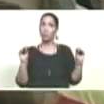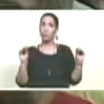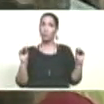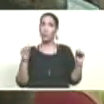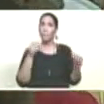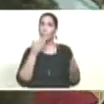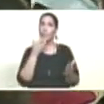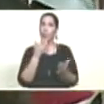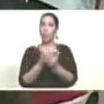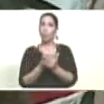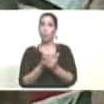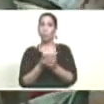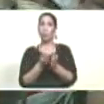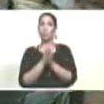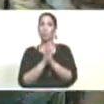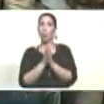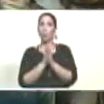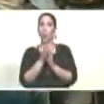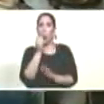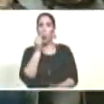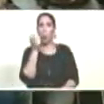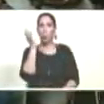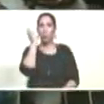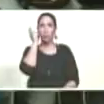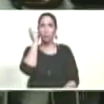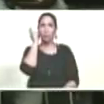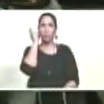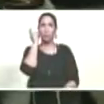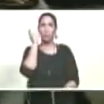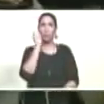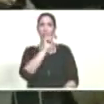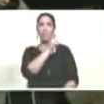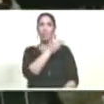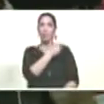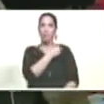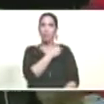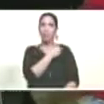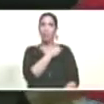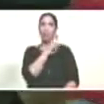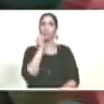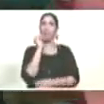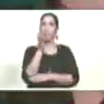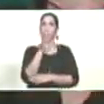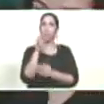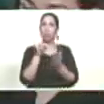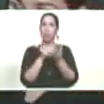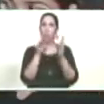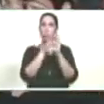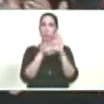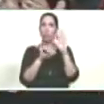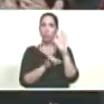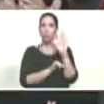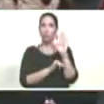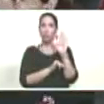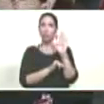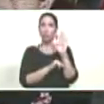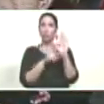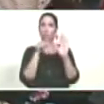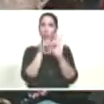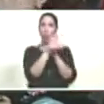pido, señores y señoras de la Junta Directiva de la Asamblea Nacional Constituyente, una de las líneas de